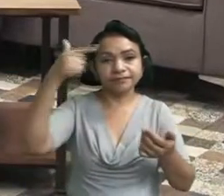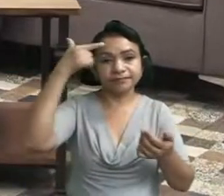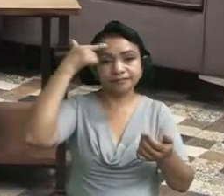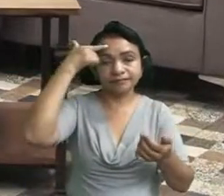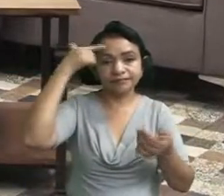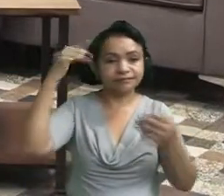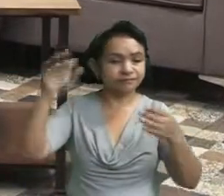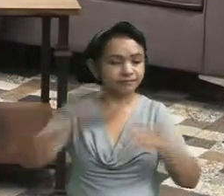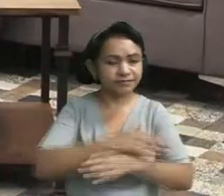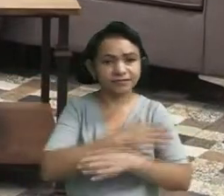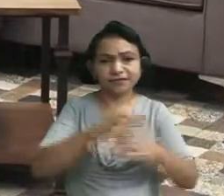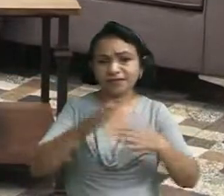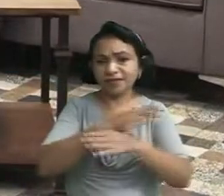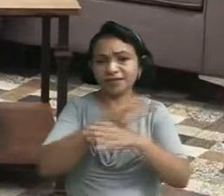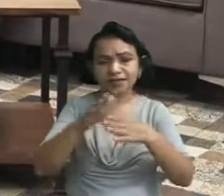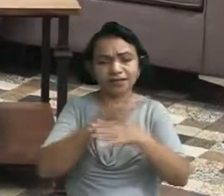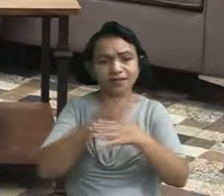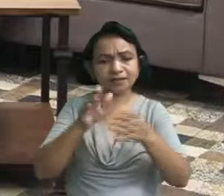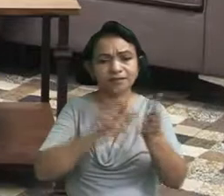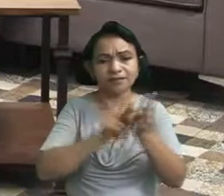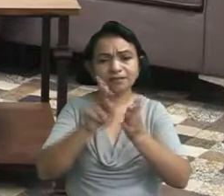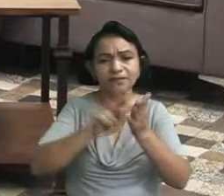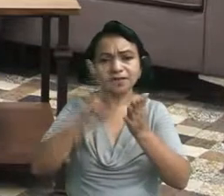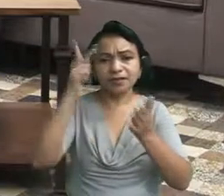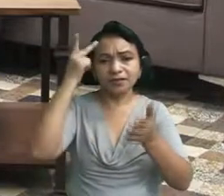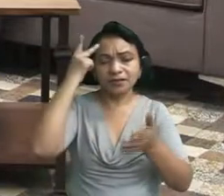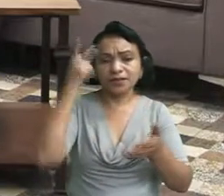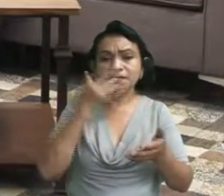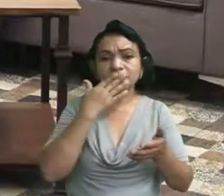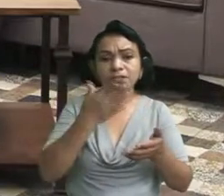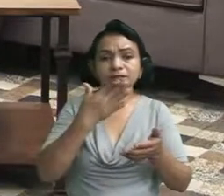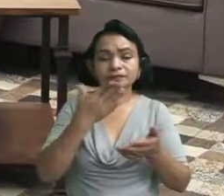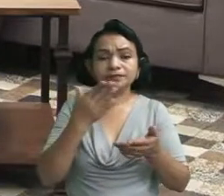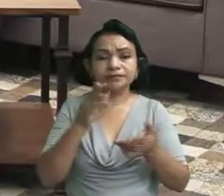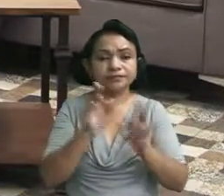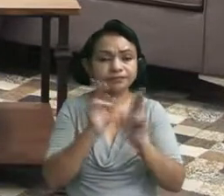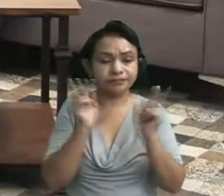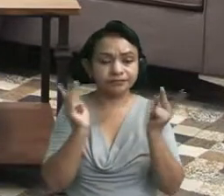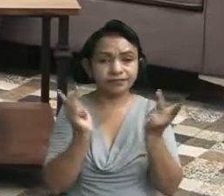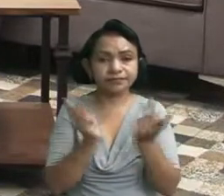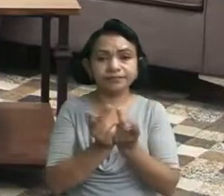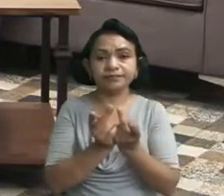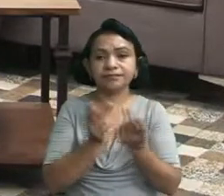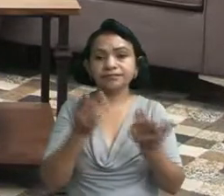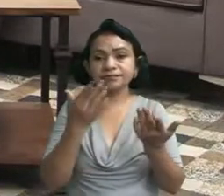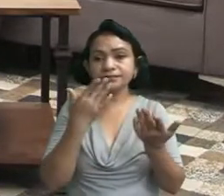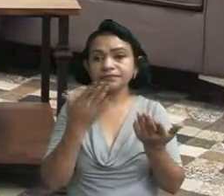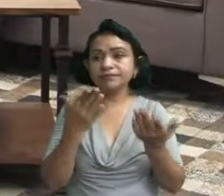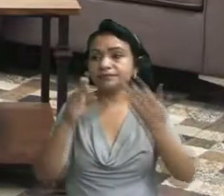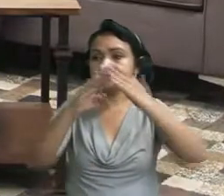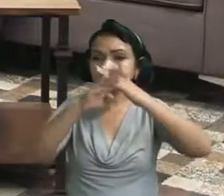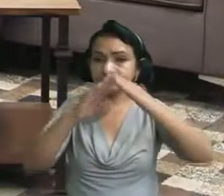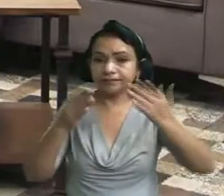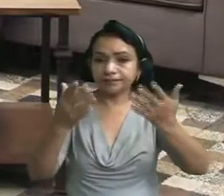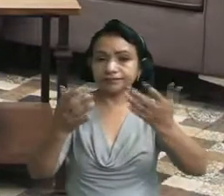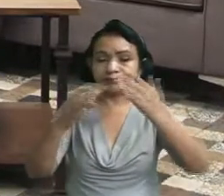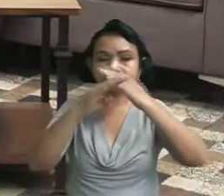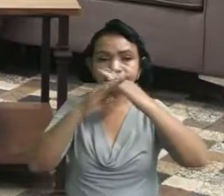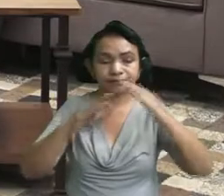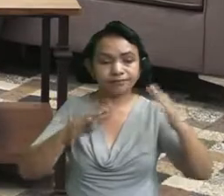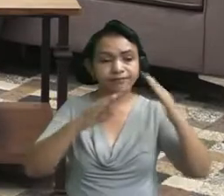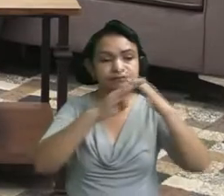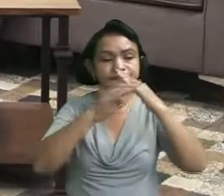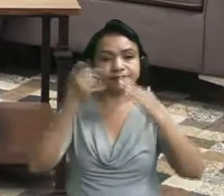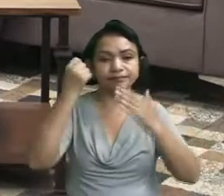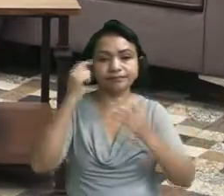las tendencias, porque precisamente a nosotros nos interesa el bienestar del pueblo y nosotros necesitamos estar en paz y en entendimiento,